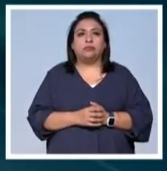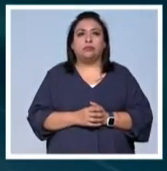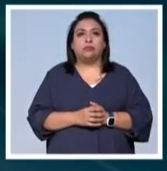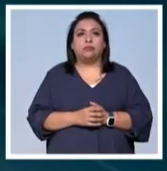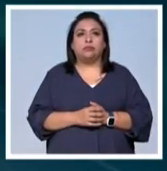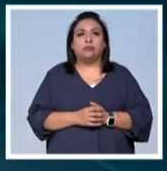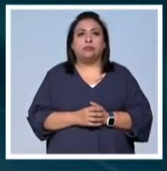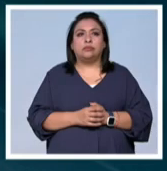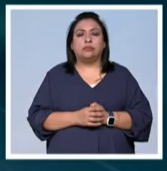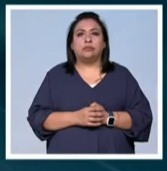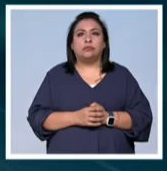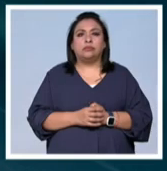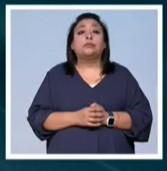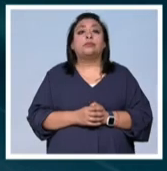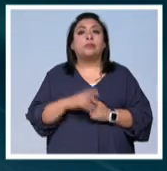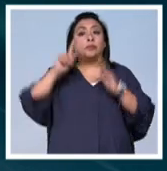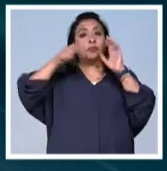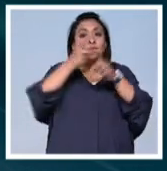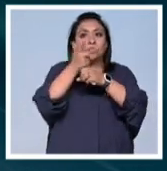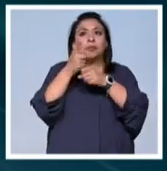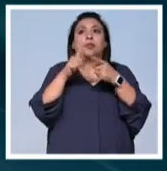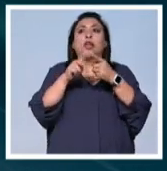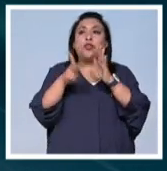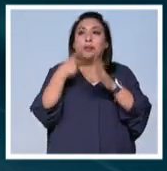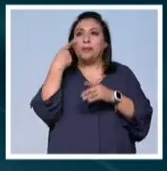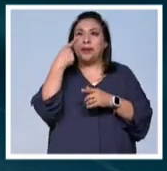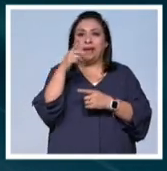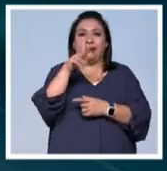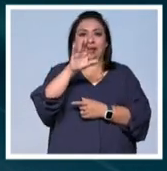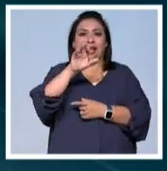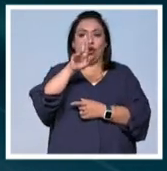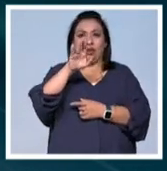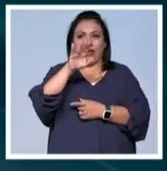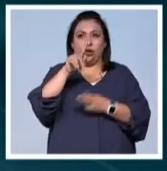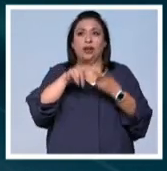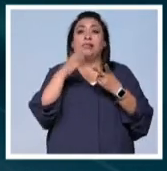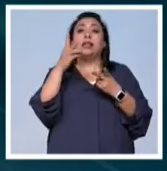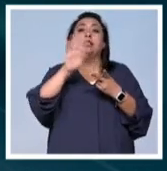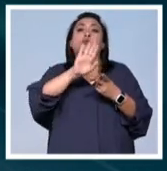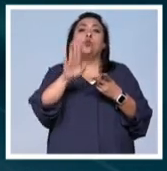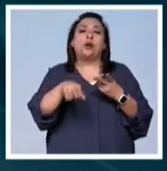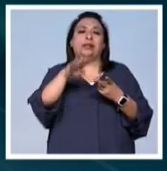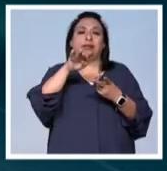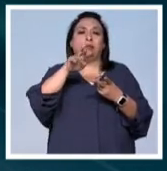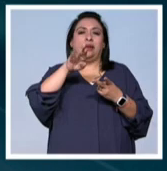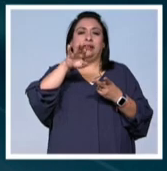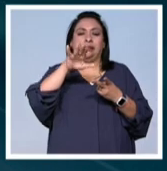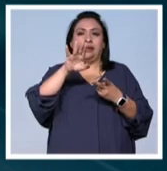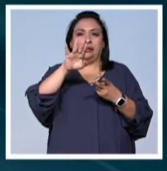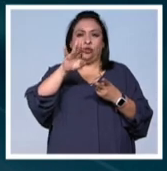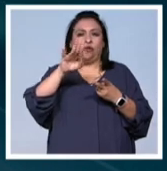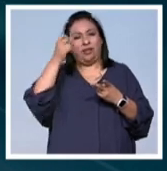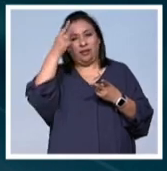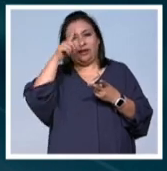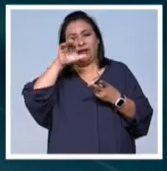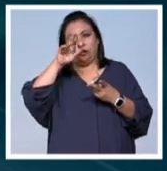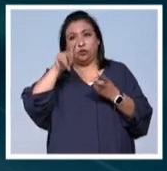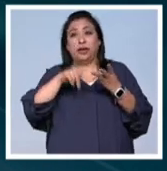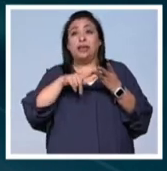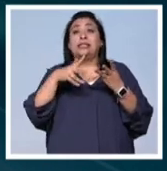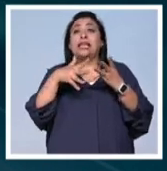cuerpo documentales como volverte a ver de Carolina Corral las tres muertes de maricel Escobedo de Carlos Pérez Osorio